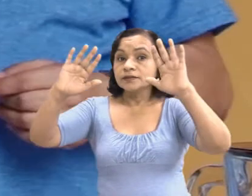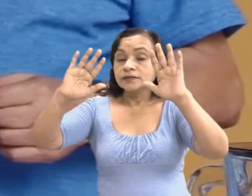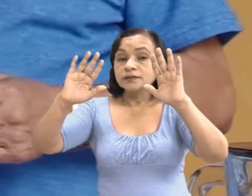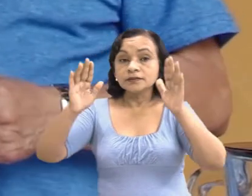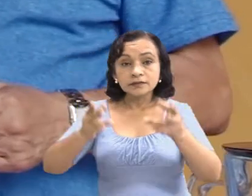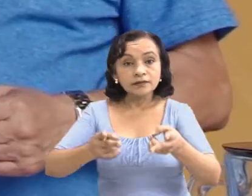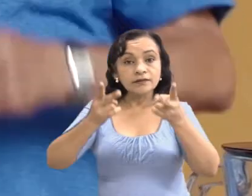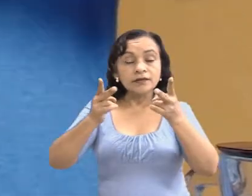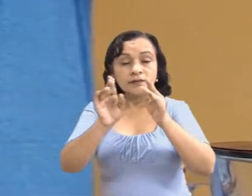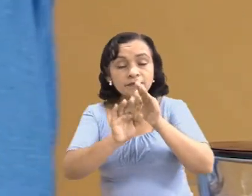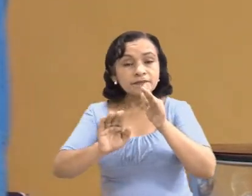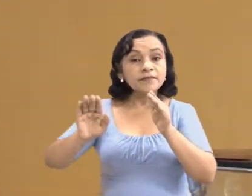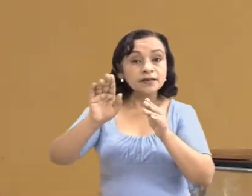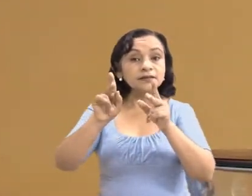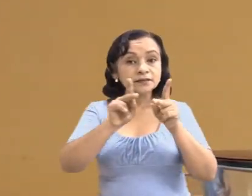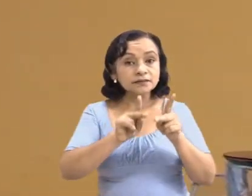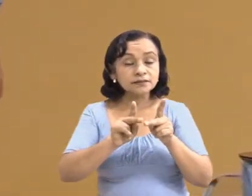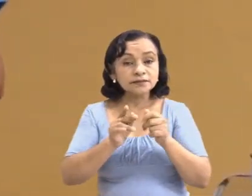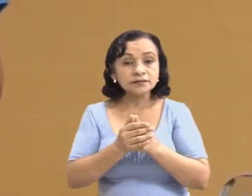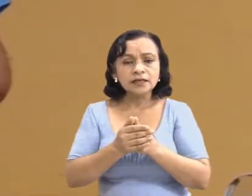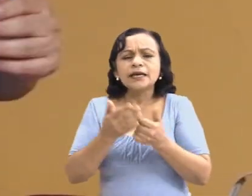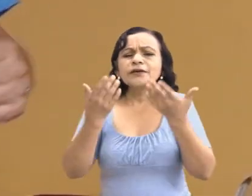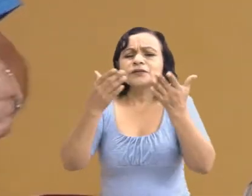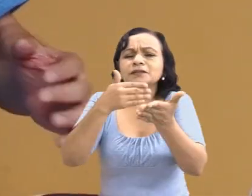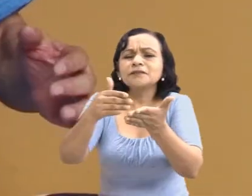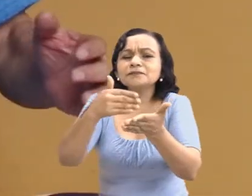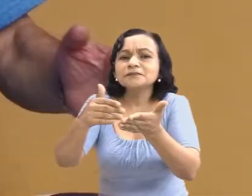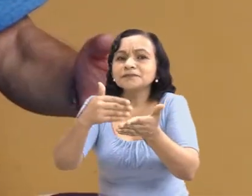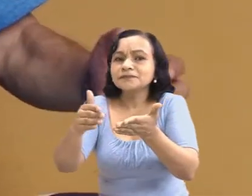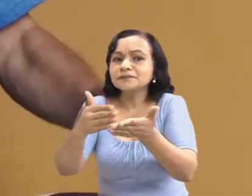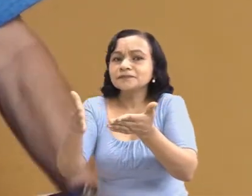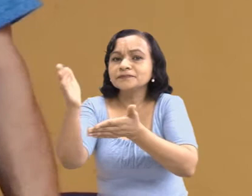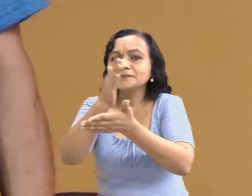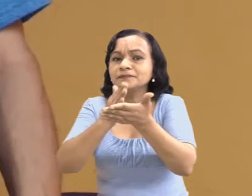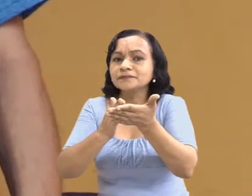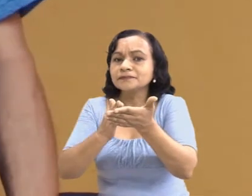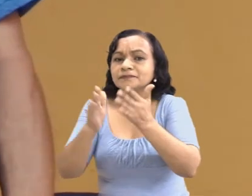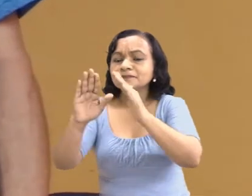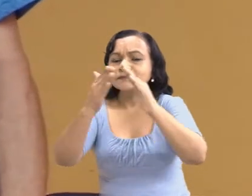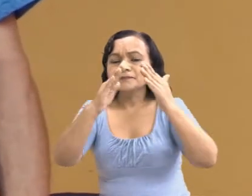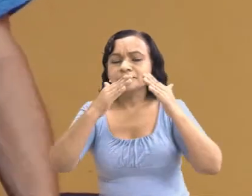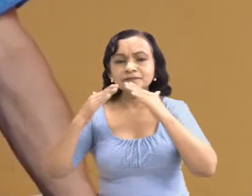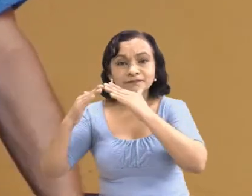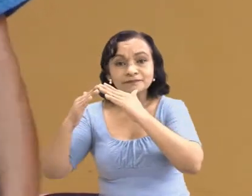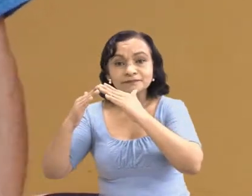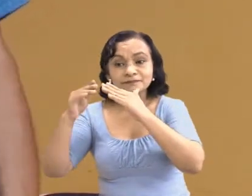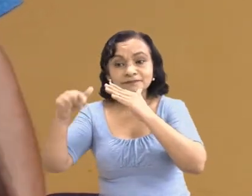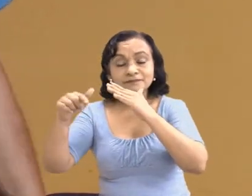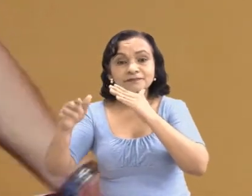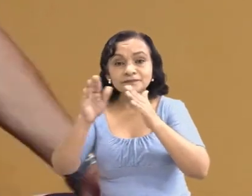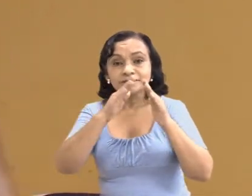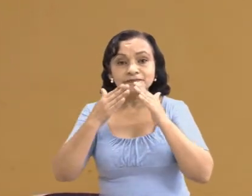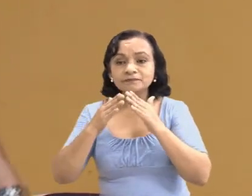humano. De cosas tan sencillas. Y algunas veces hemos andado en algunos barrios aquí en León, ¿no?, y conversando con la